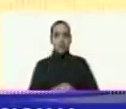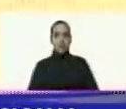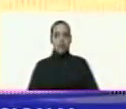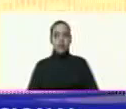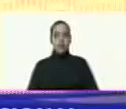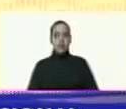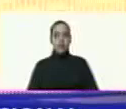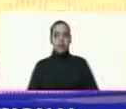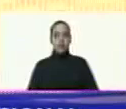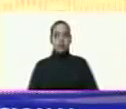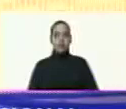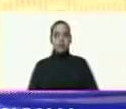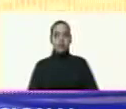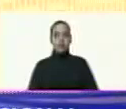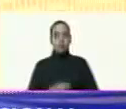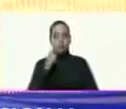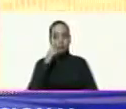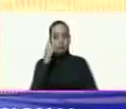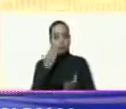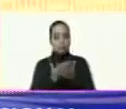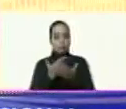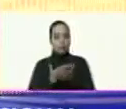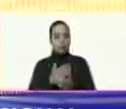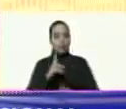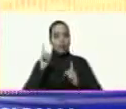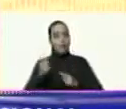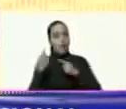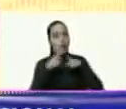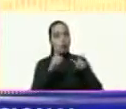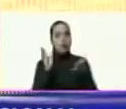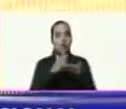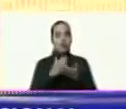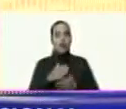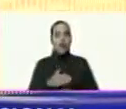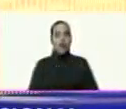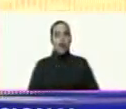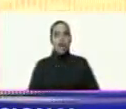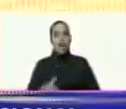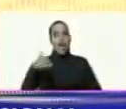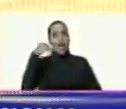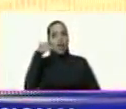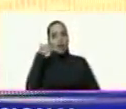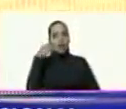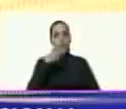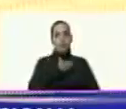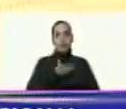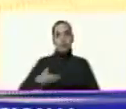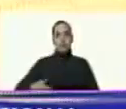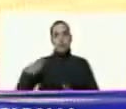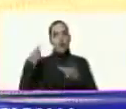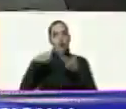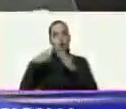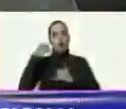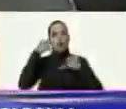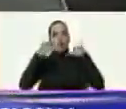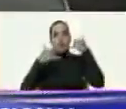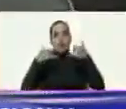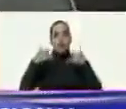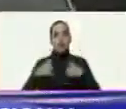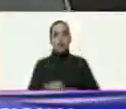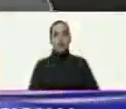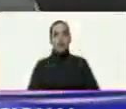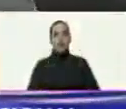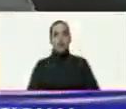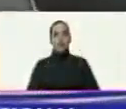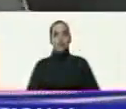También aquí hay un libro interesantísimo, Aló Presidente y Otras Llamadas, de Azalia Venegas y Arle Herrera. Mi saludo a Azalia,